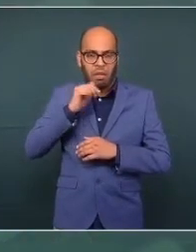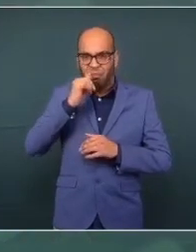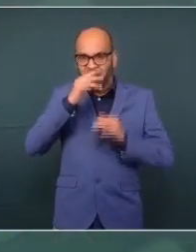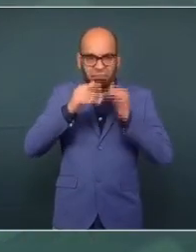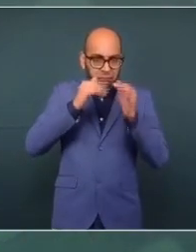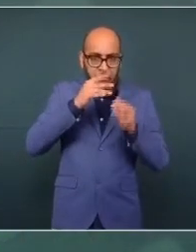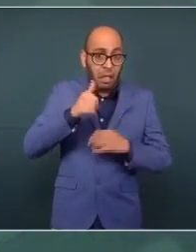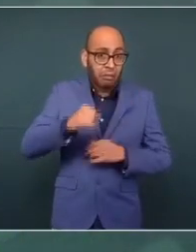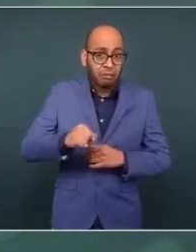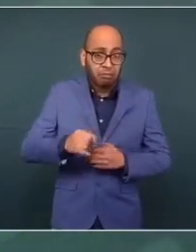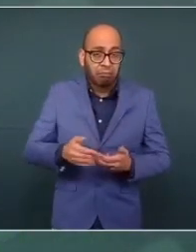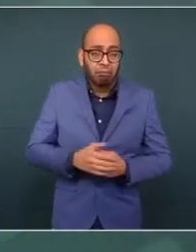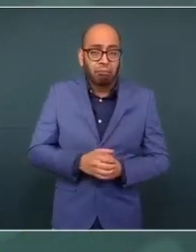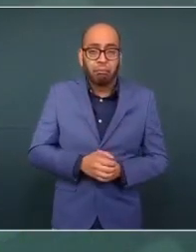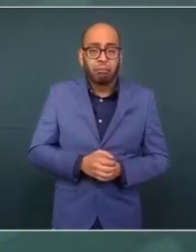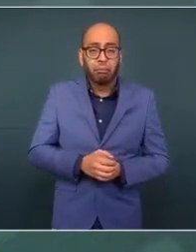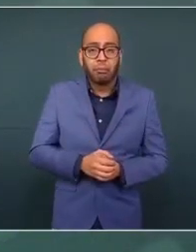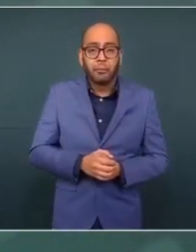Y las dos palabras